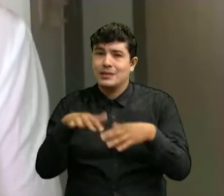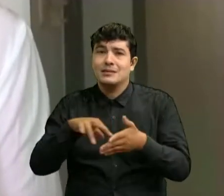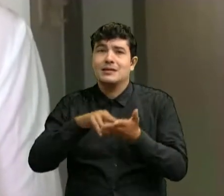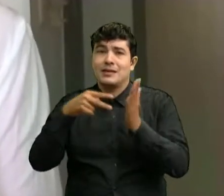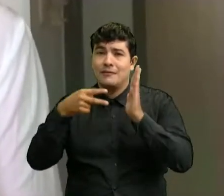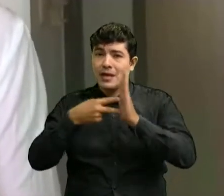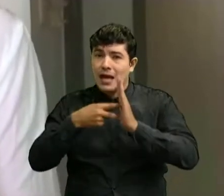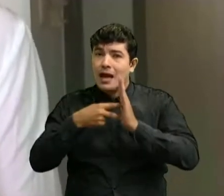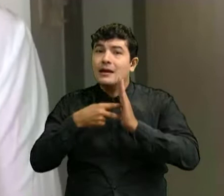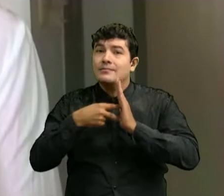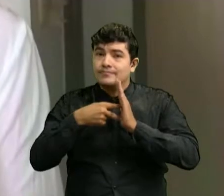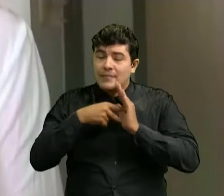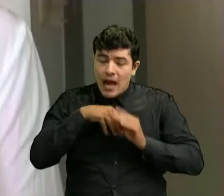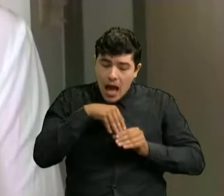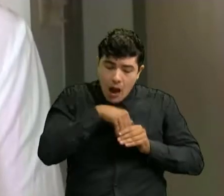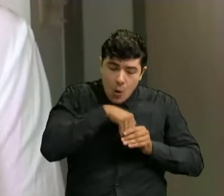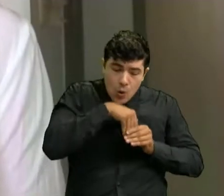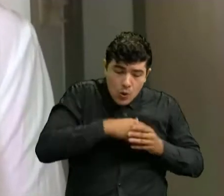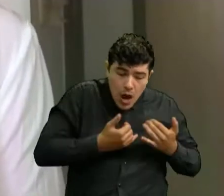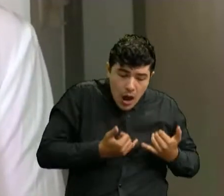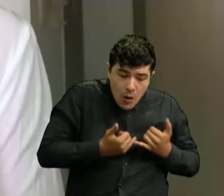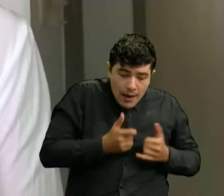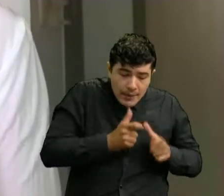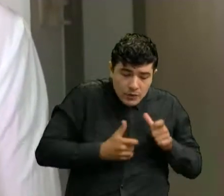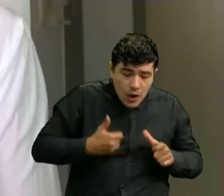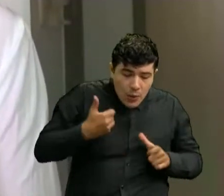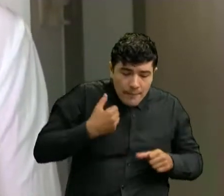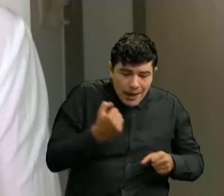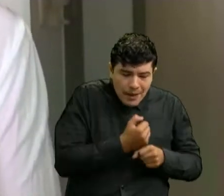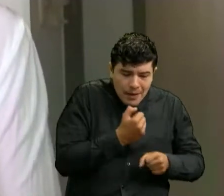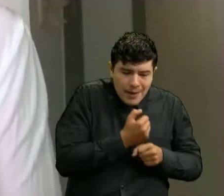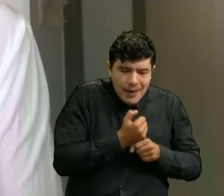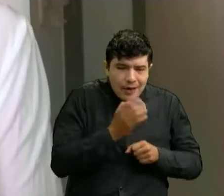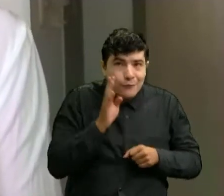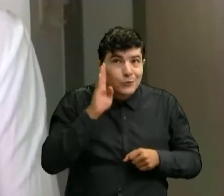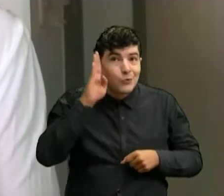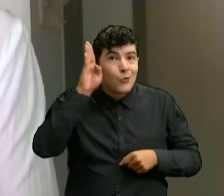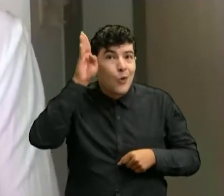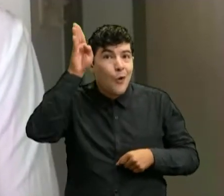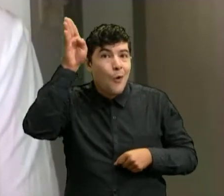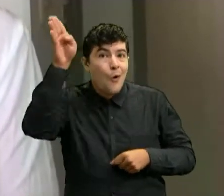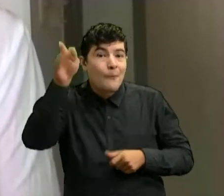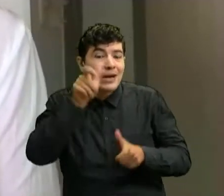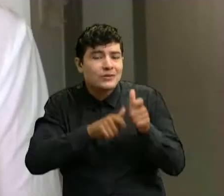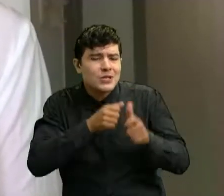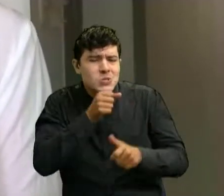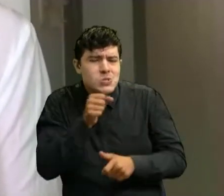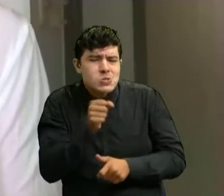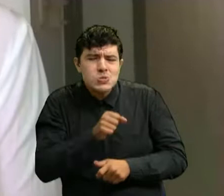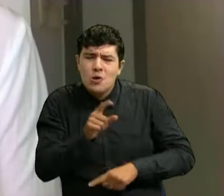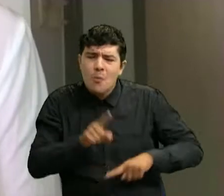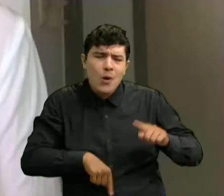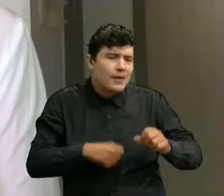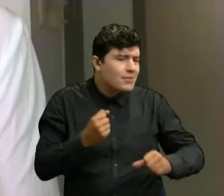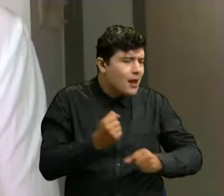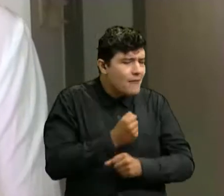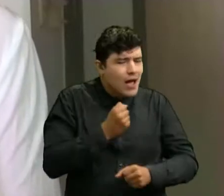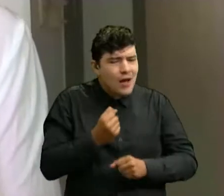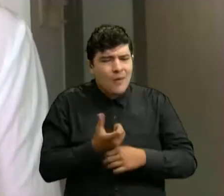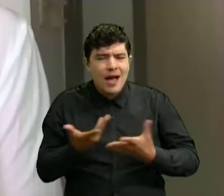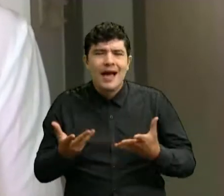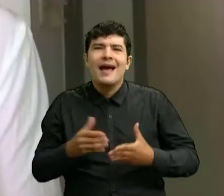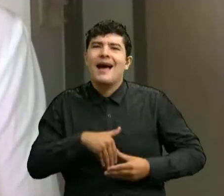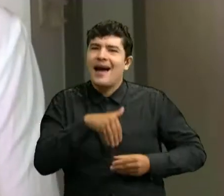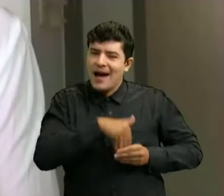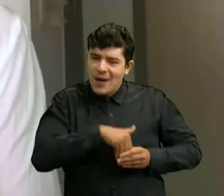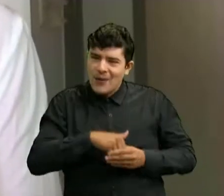futuro. Y es el futuro precisamente cuando ya no podemos trabajar, cuando ya no nos contratan. Entonces,